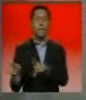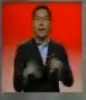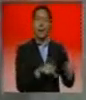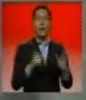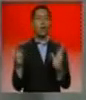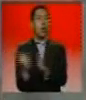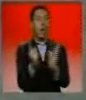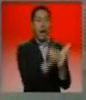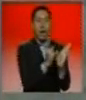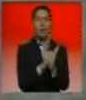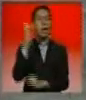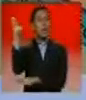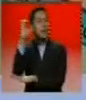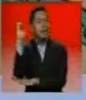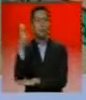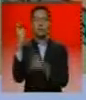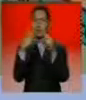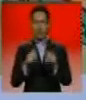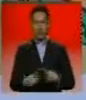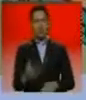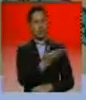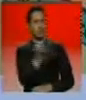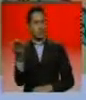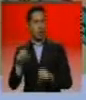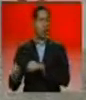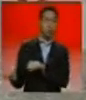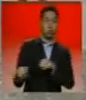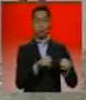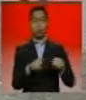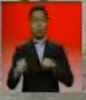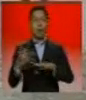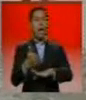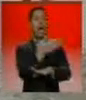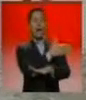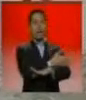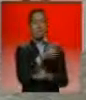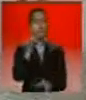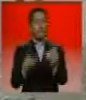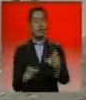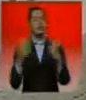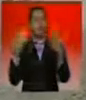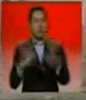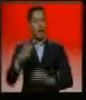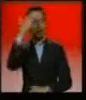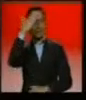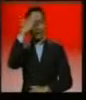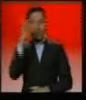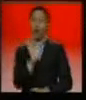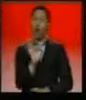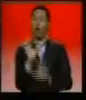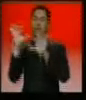que puedan activar en el caso de un fuerte movimiento telúrico y un posterior tsunami y la